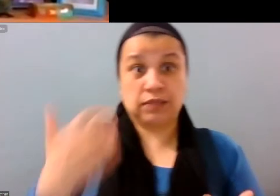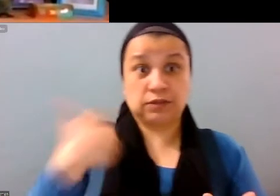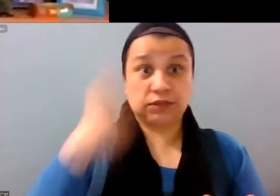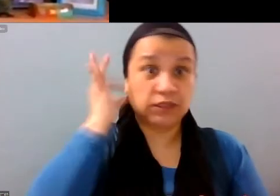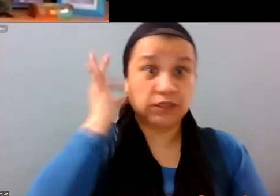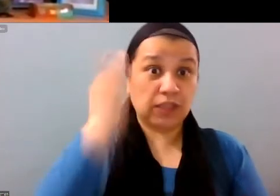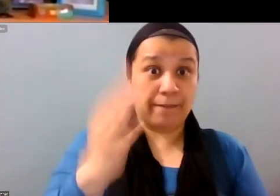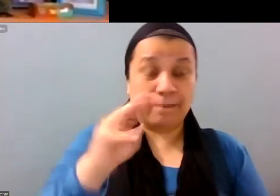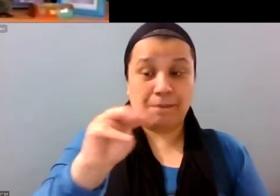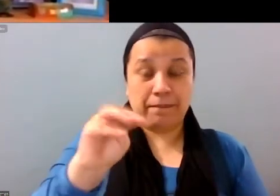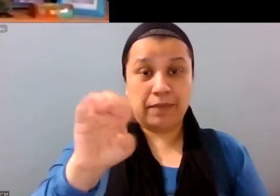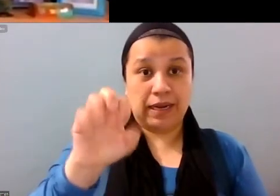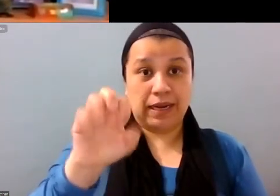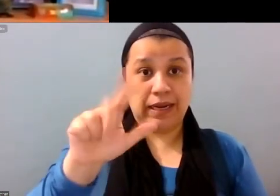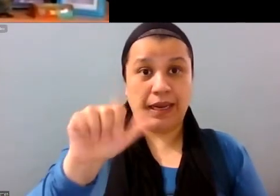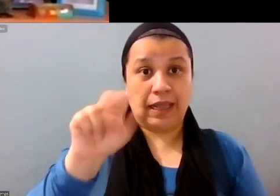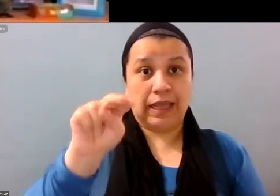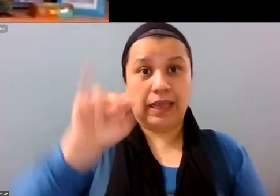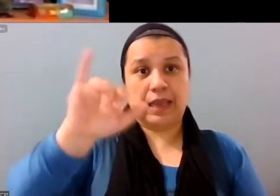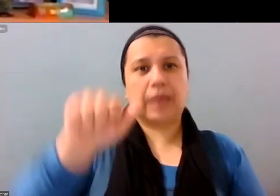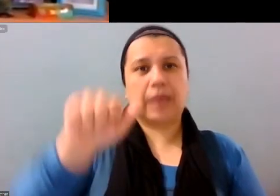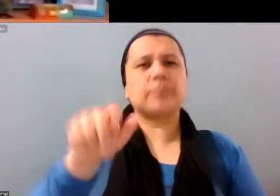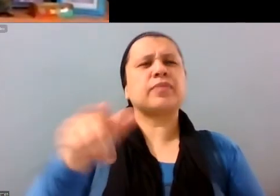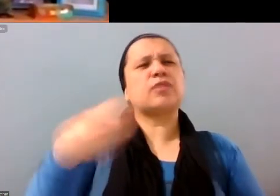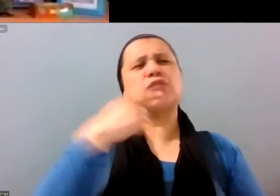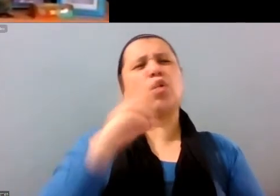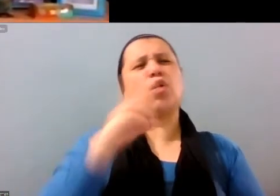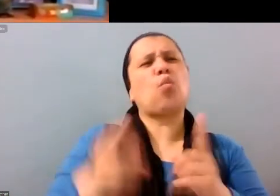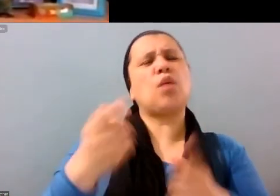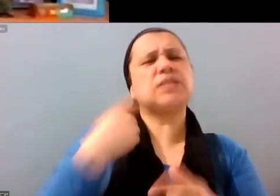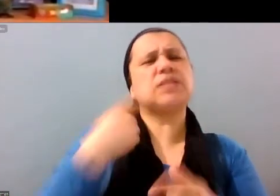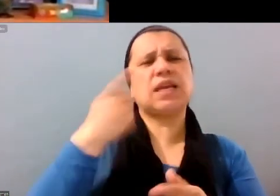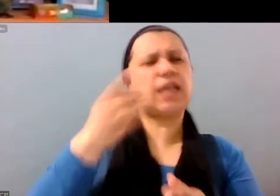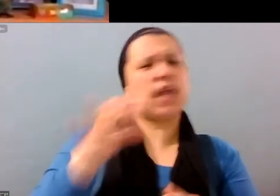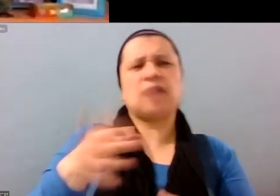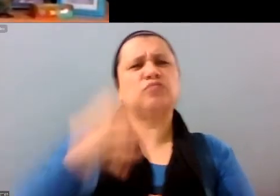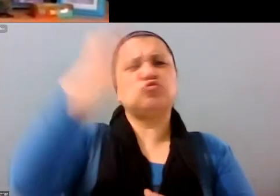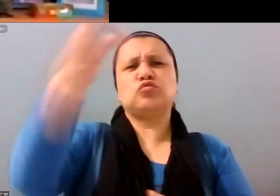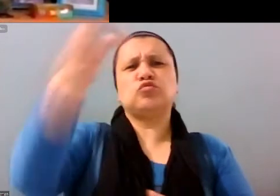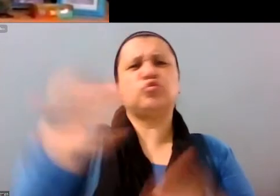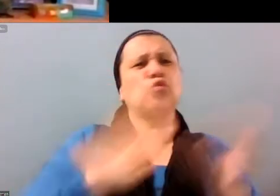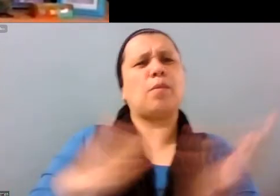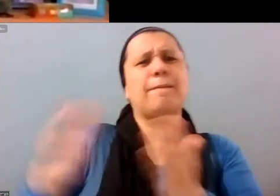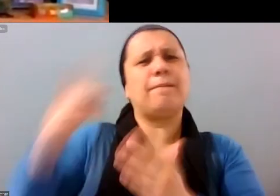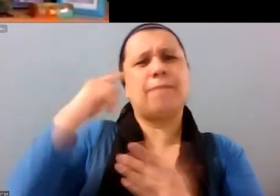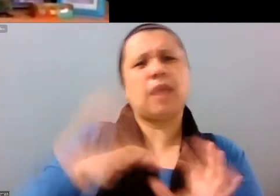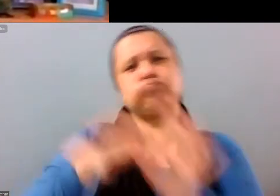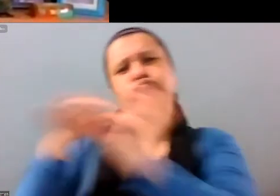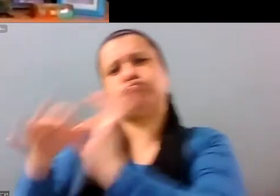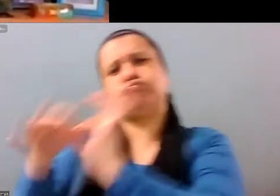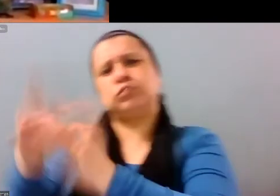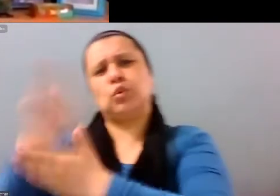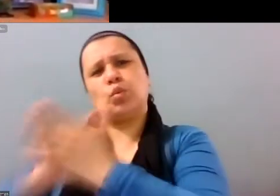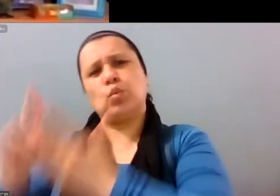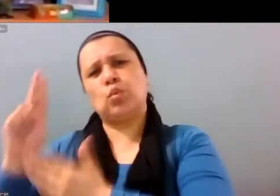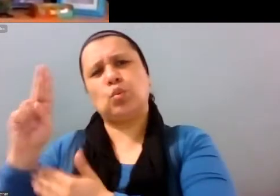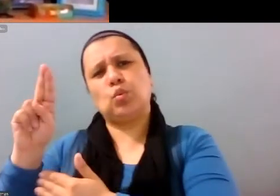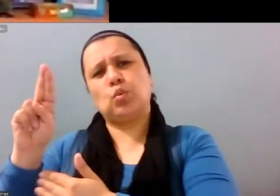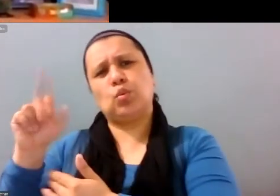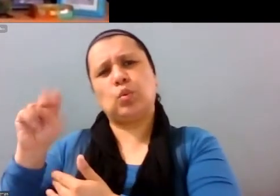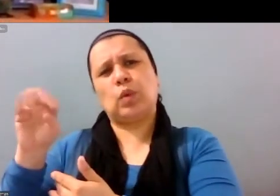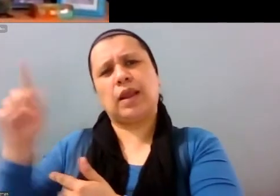también la consulta sobre cuáles sería la hoja de ruta conjunta con la universidad estatal a distancia ante los temas